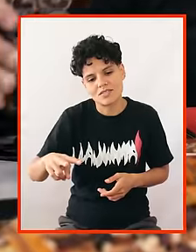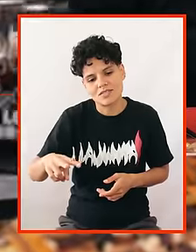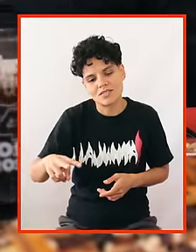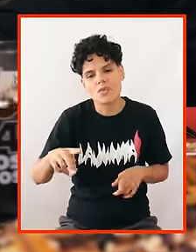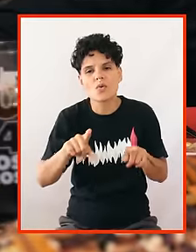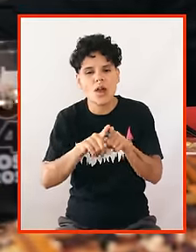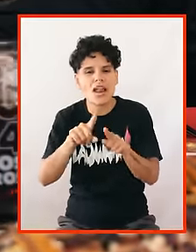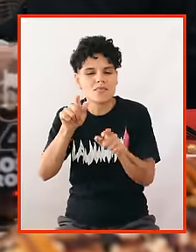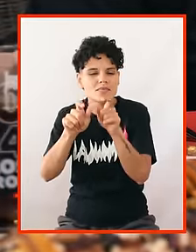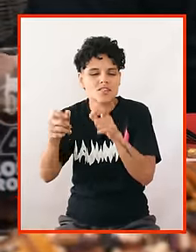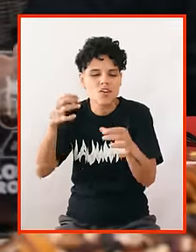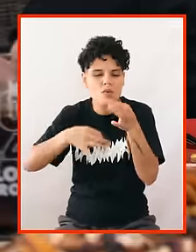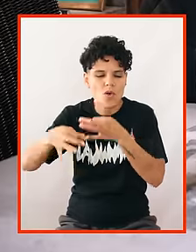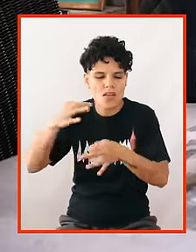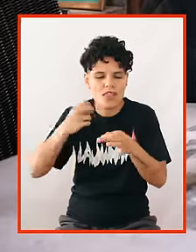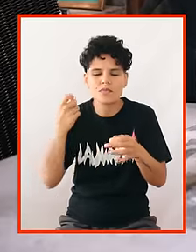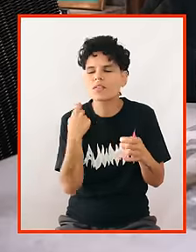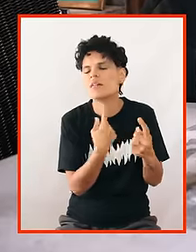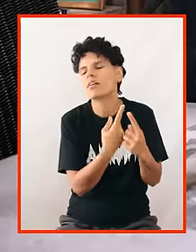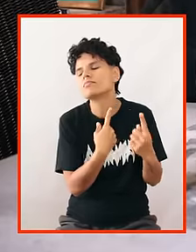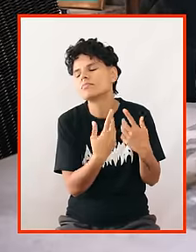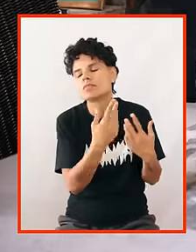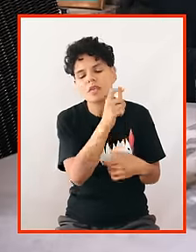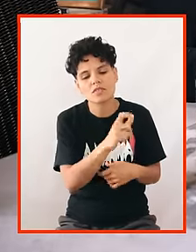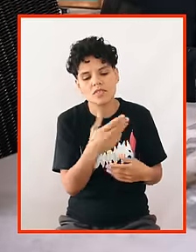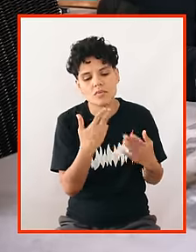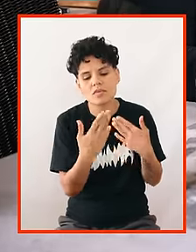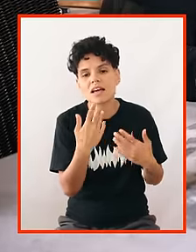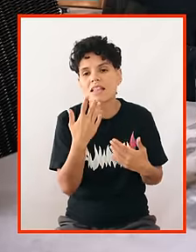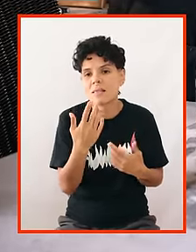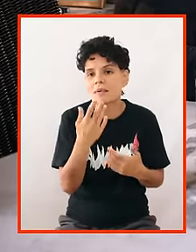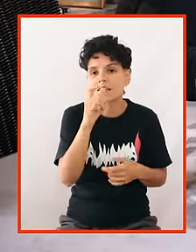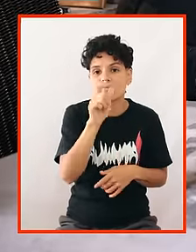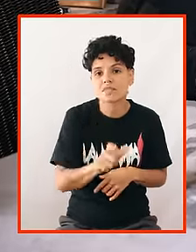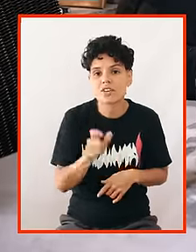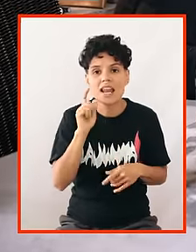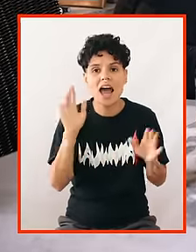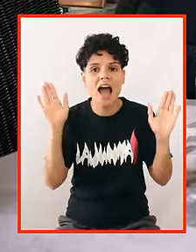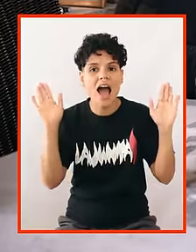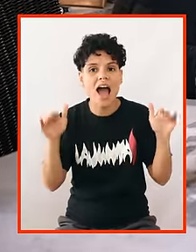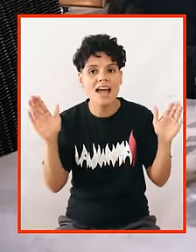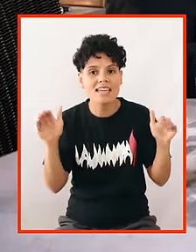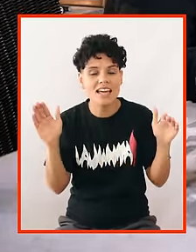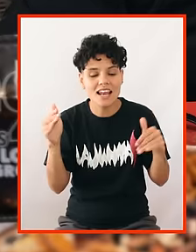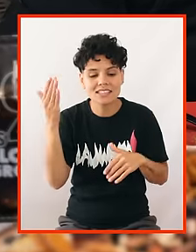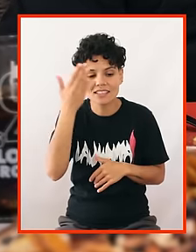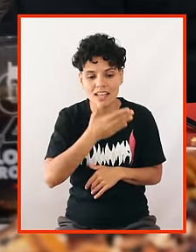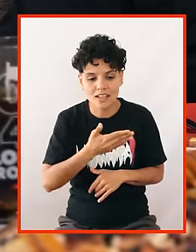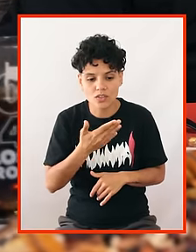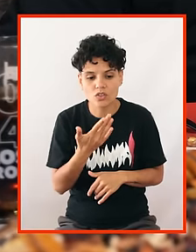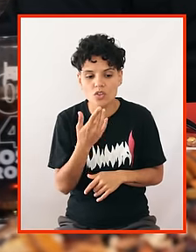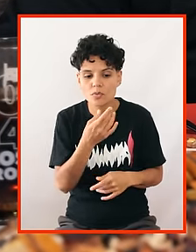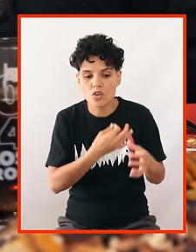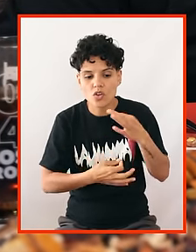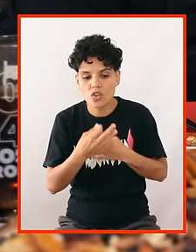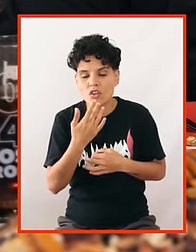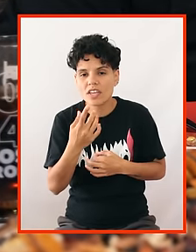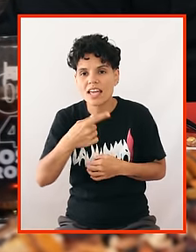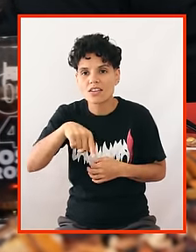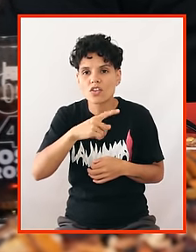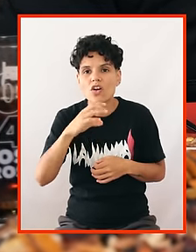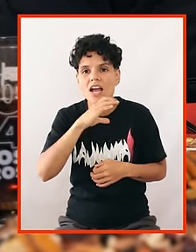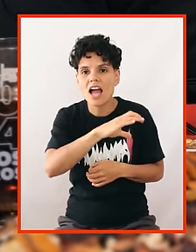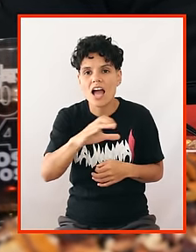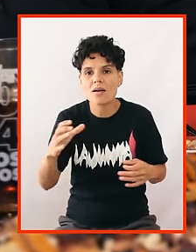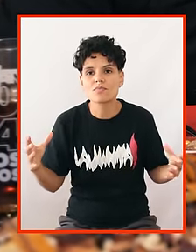vez Los Ángeles Negros, yo te conté al Valorí, una vez que conversaba, estaba tomando un traguito, Los Ángeles Negros me contó Germain. Que